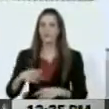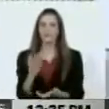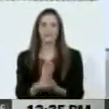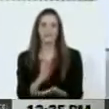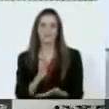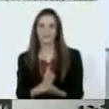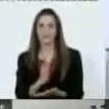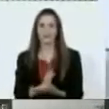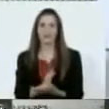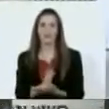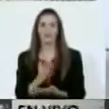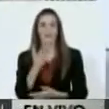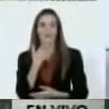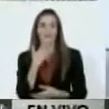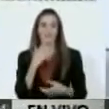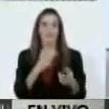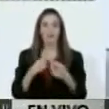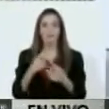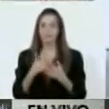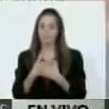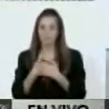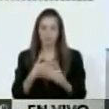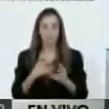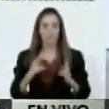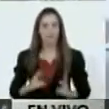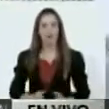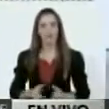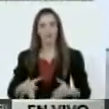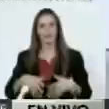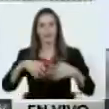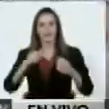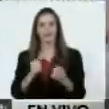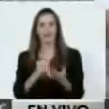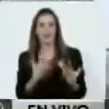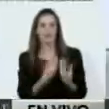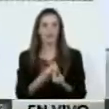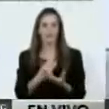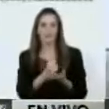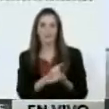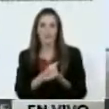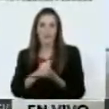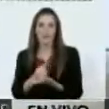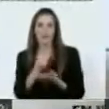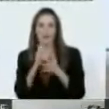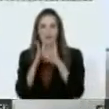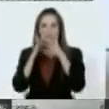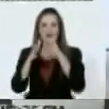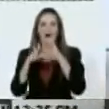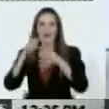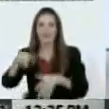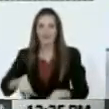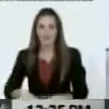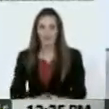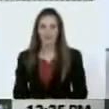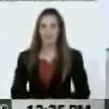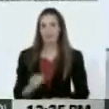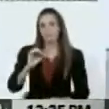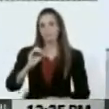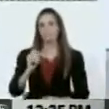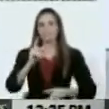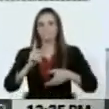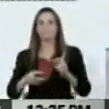siempre buscaba ese lado humano y lo rescataba, se lo llevaba, lo aconsejaba, o incluso,